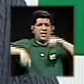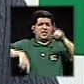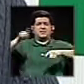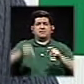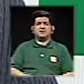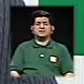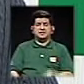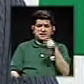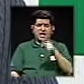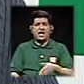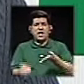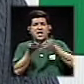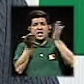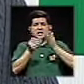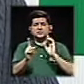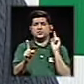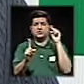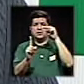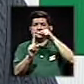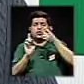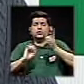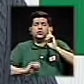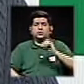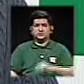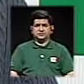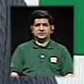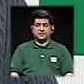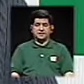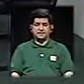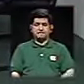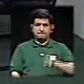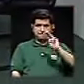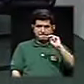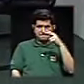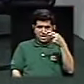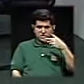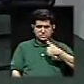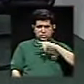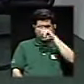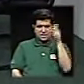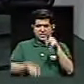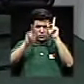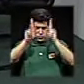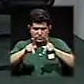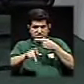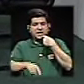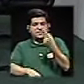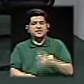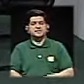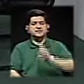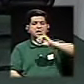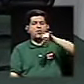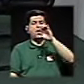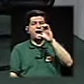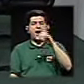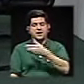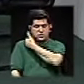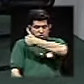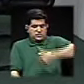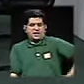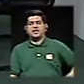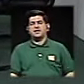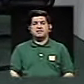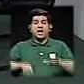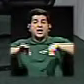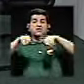Destino de las exportaciones Mauricio tenemos una pregunta del público nos dice Juan Carlos de Heredia que